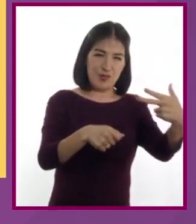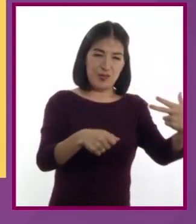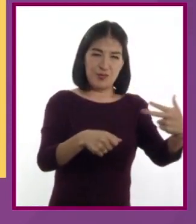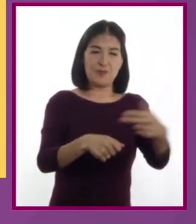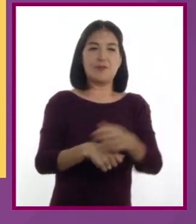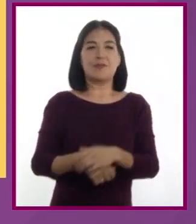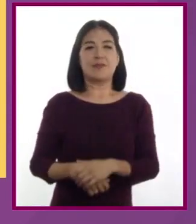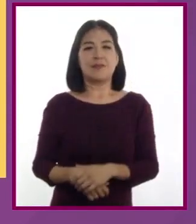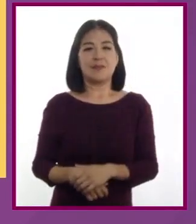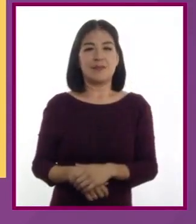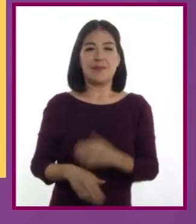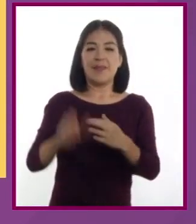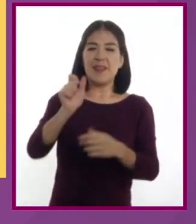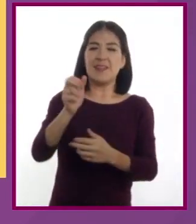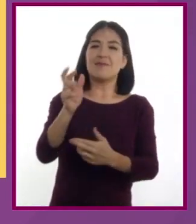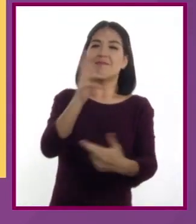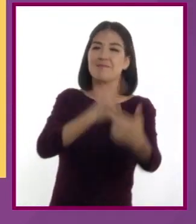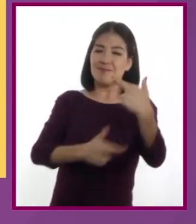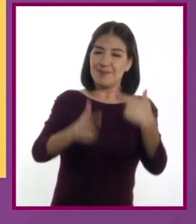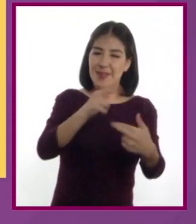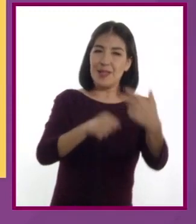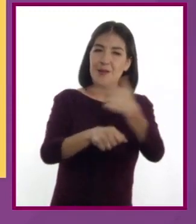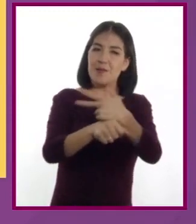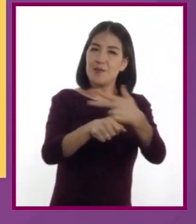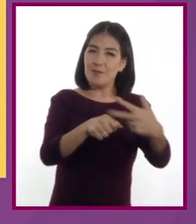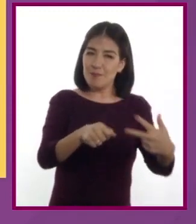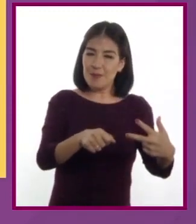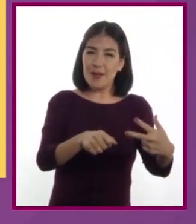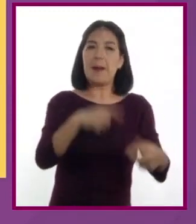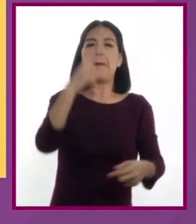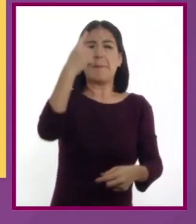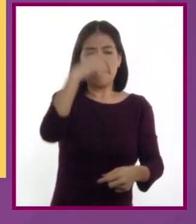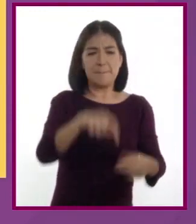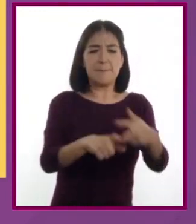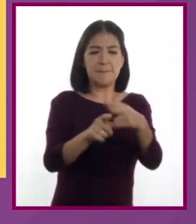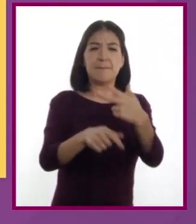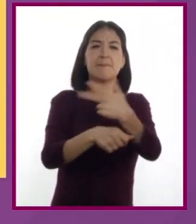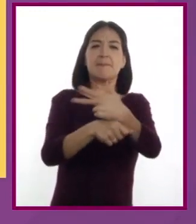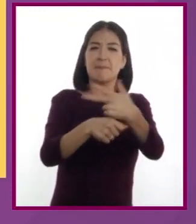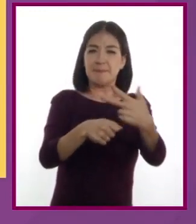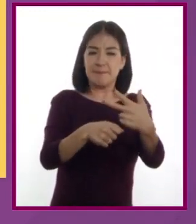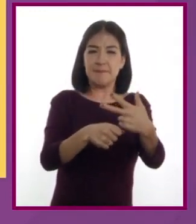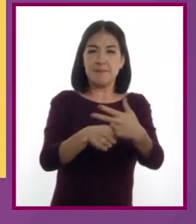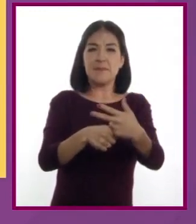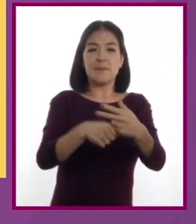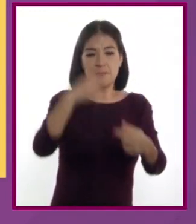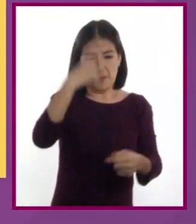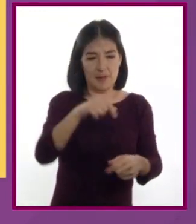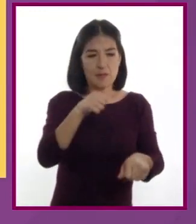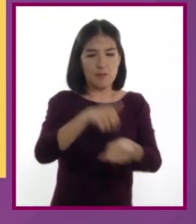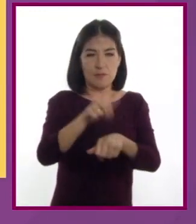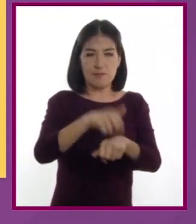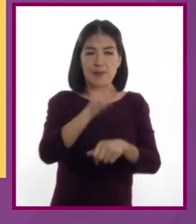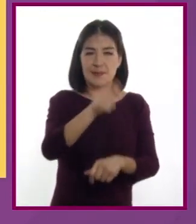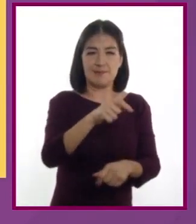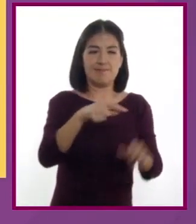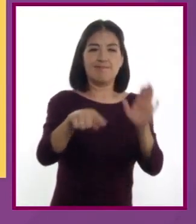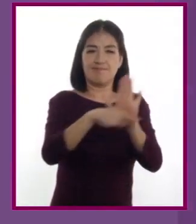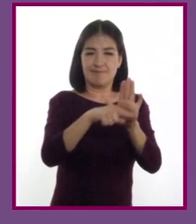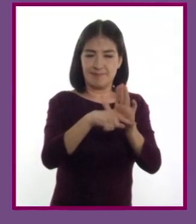retrocede. Este desplazamiento hace que cuando el móvil se detenga, quede ubicado sobre los números